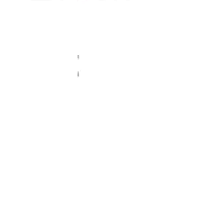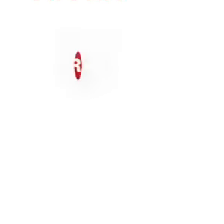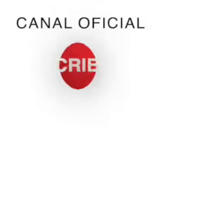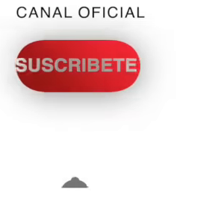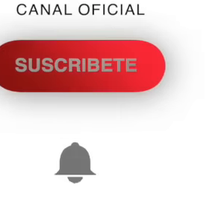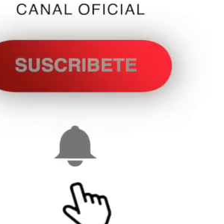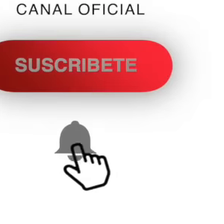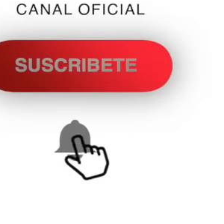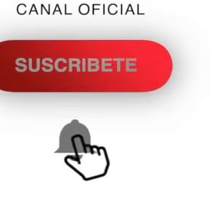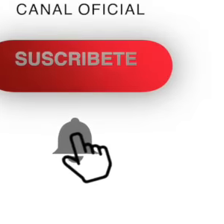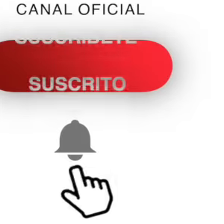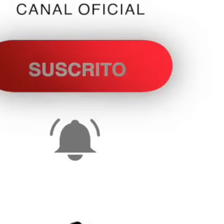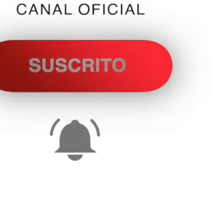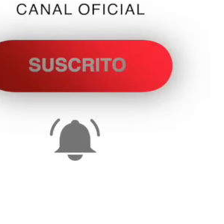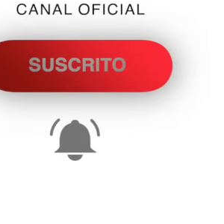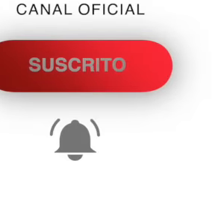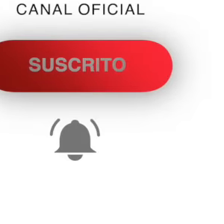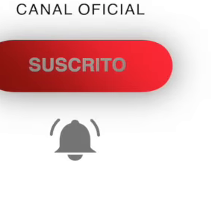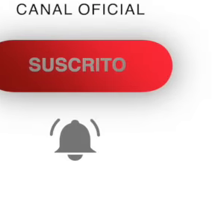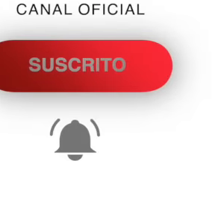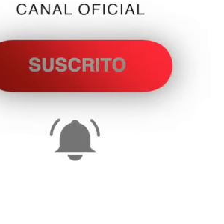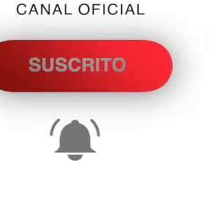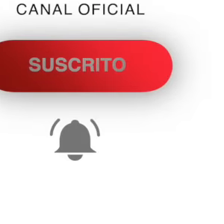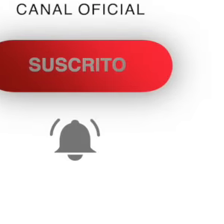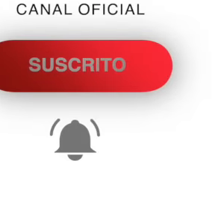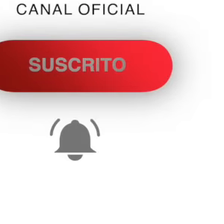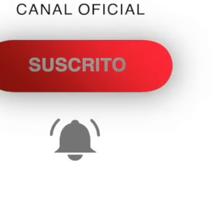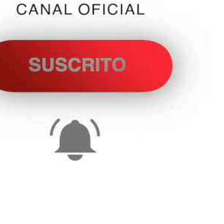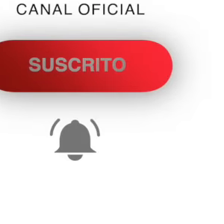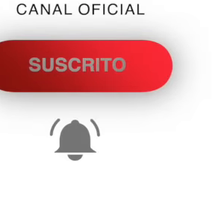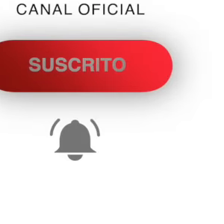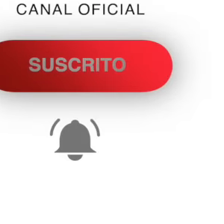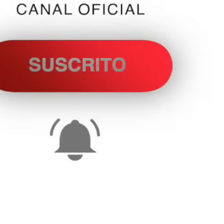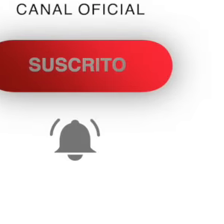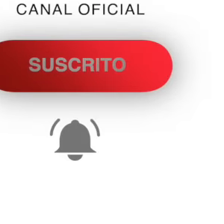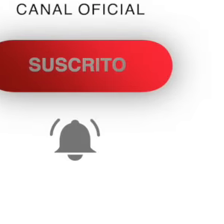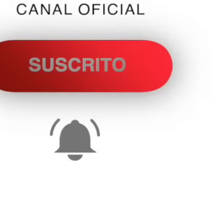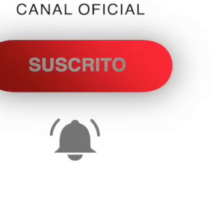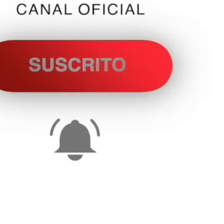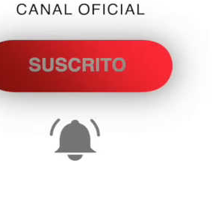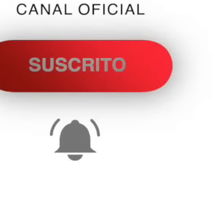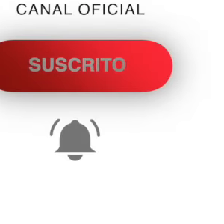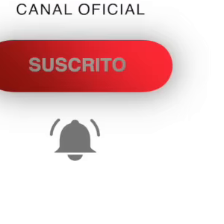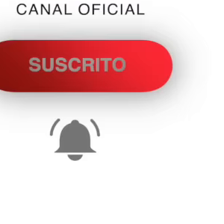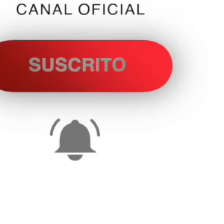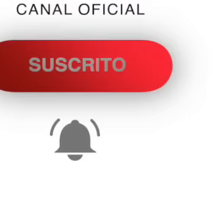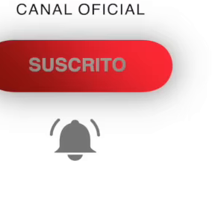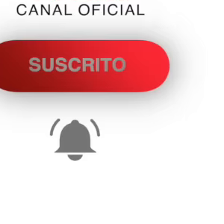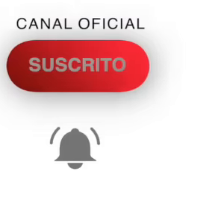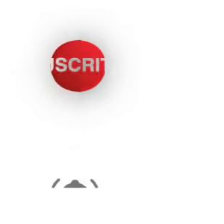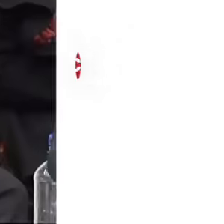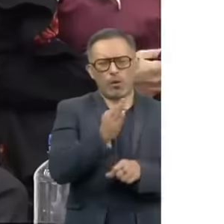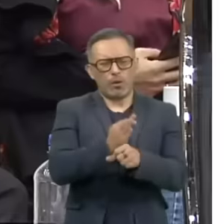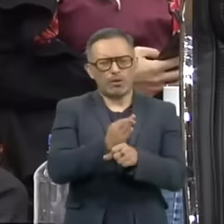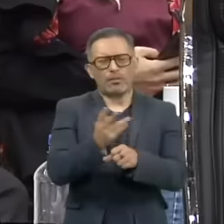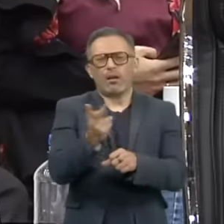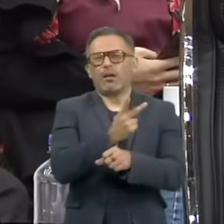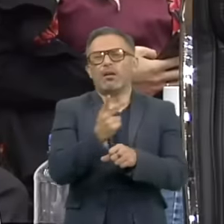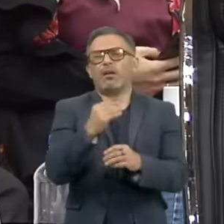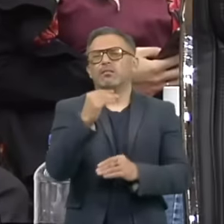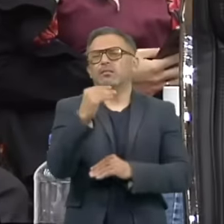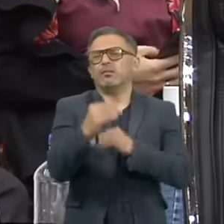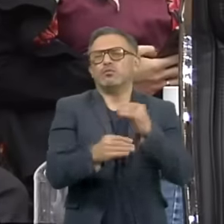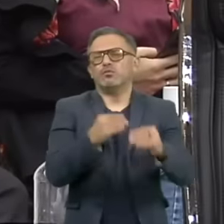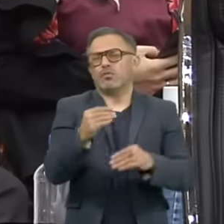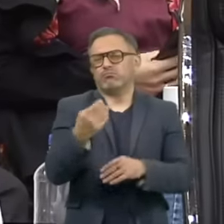Poder Judicial. Eso es lo que está detrás de este bizarro debate, de este absurdo debate que se está dando aquí en